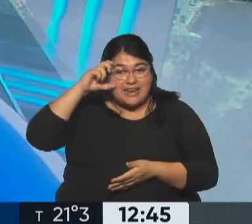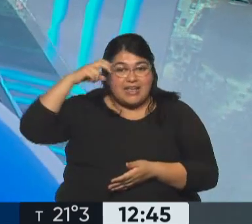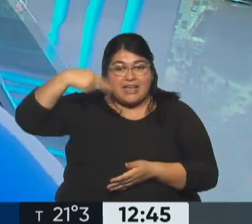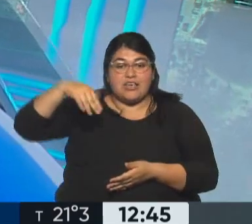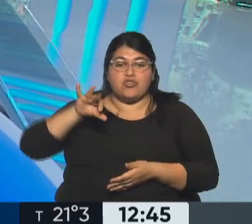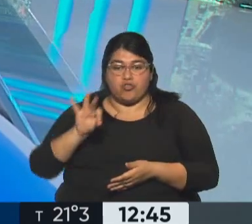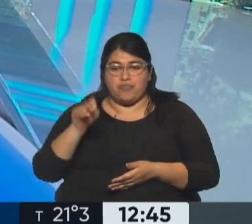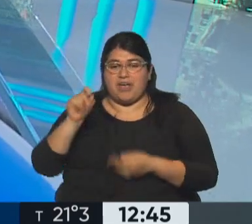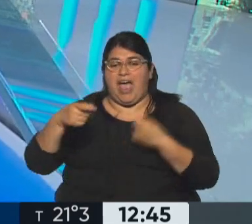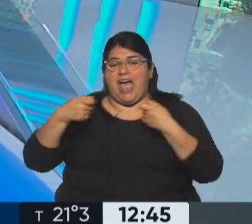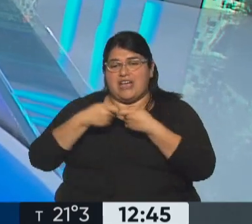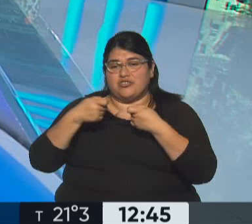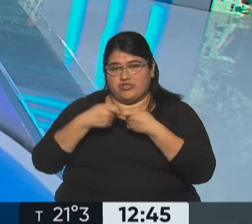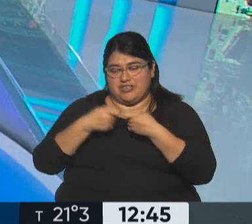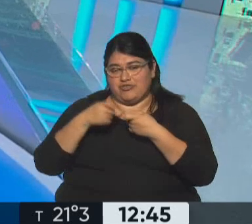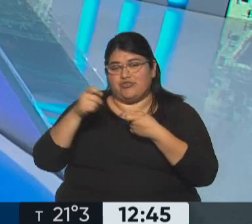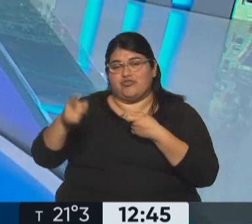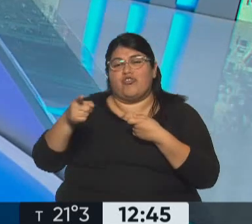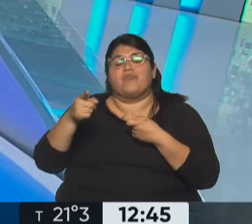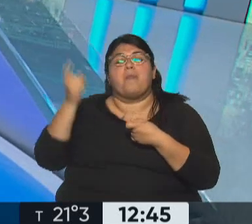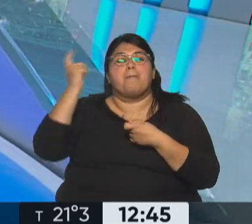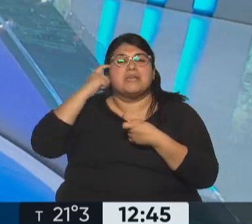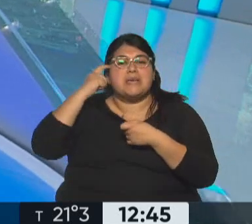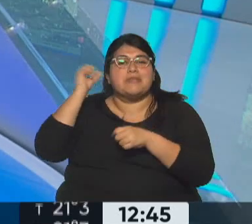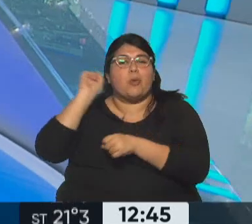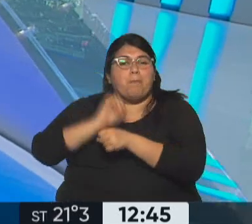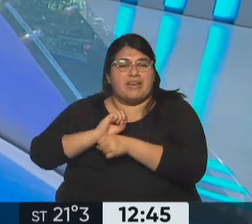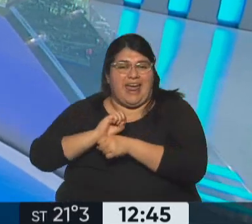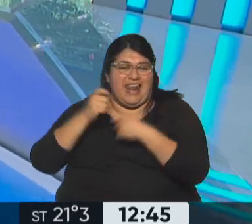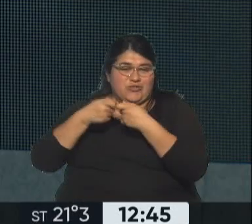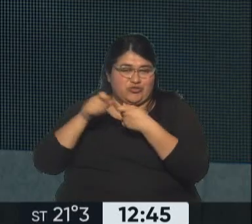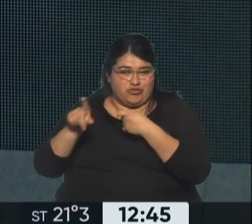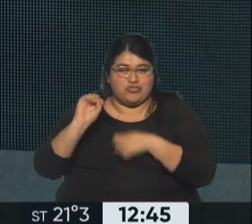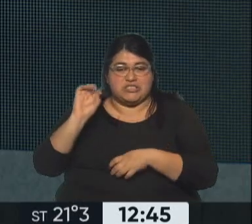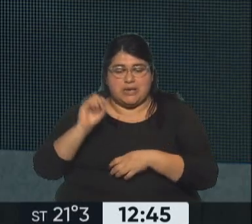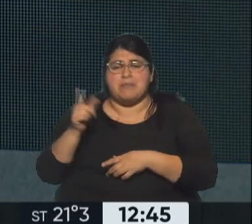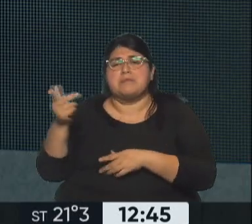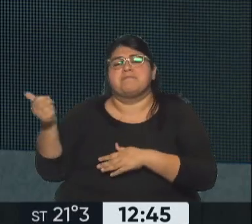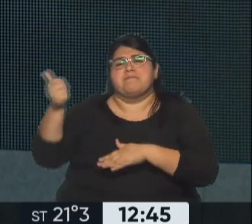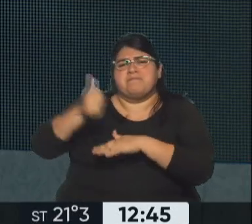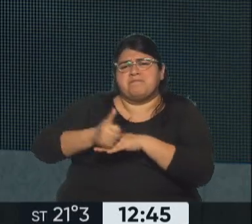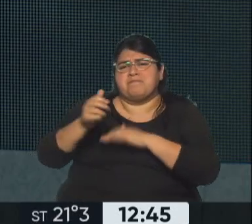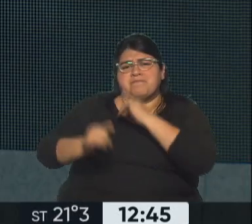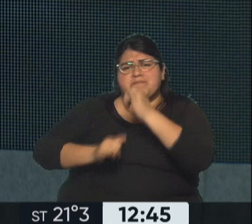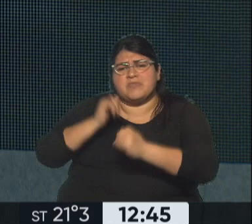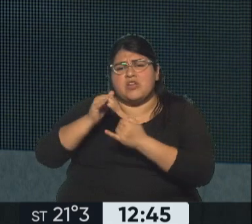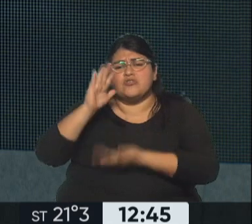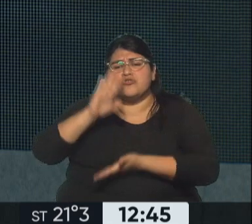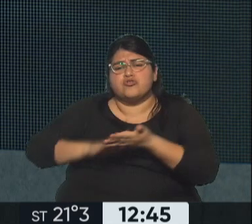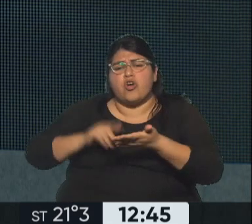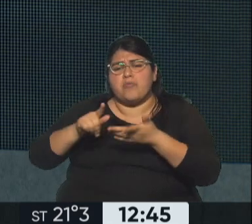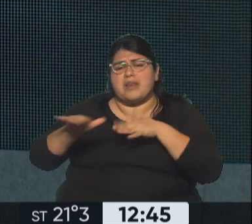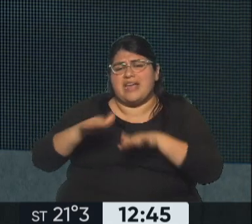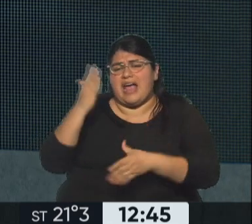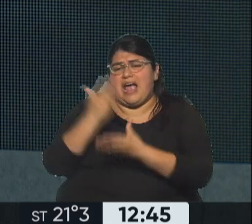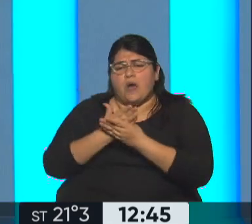Observatorio Asociación Pensamiento Penal y ya mismo nos adentramos en el tema junto con ella para que nos dé algunos detalles más de lo que es este caso Gina.